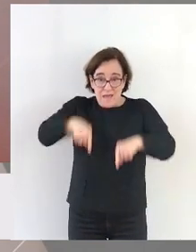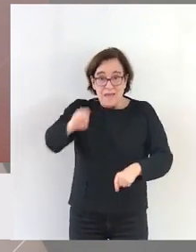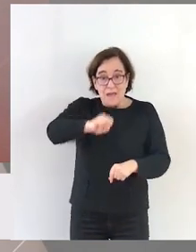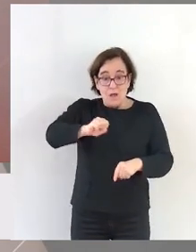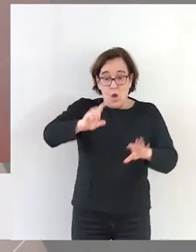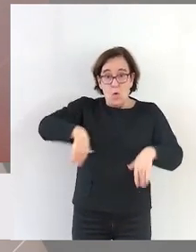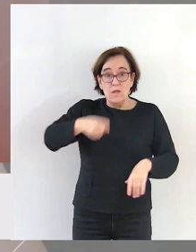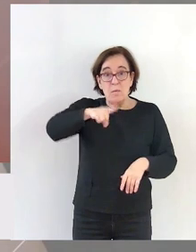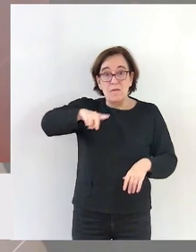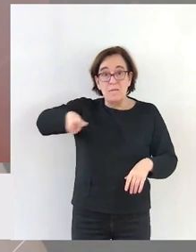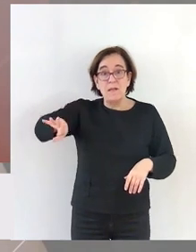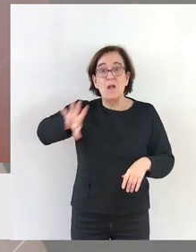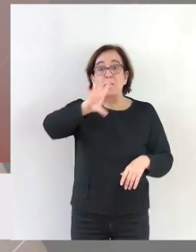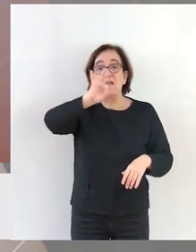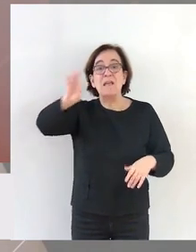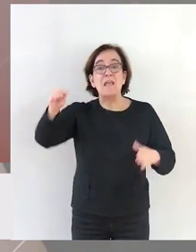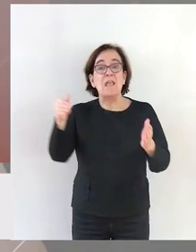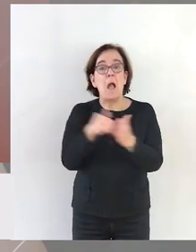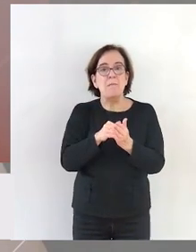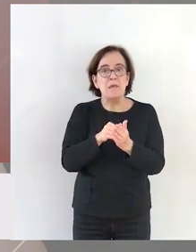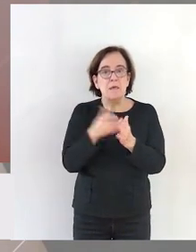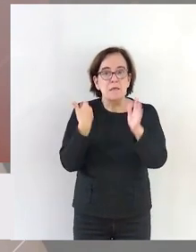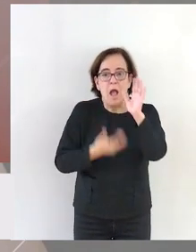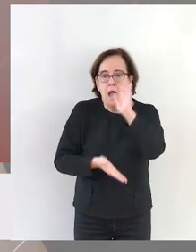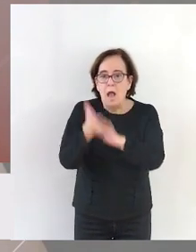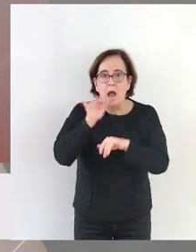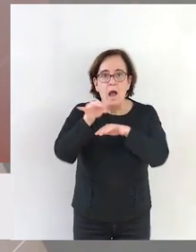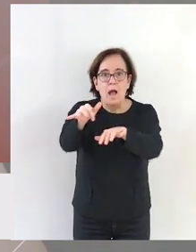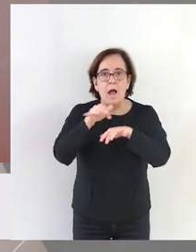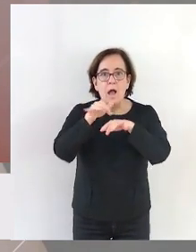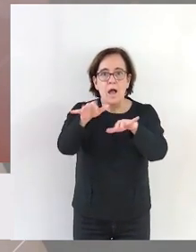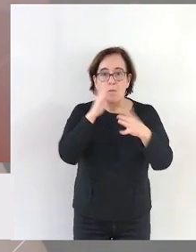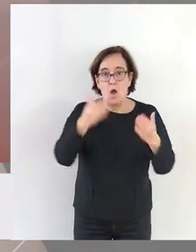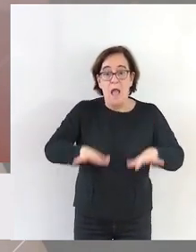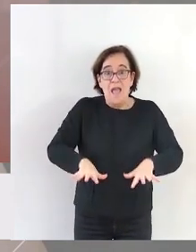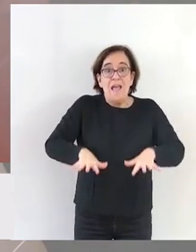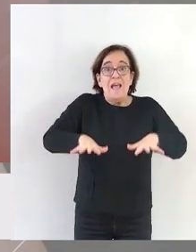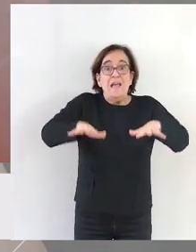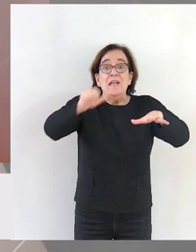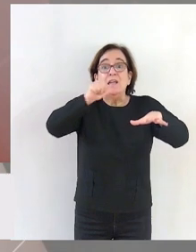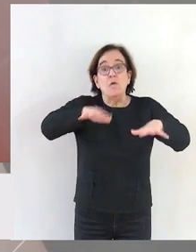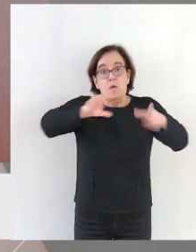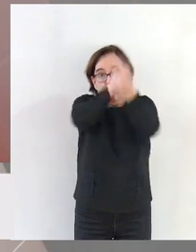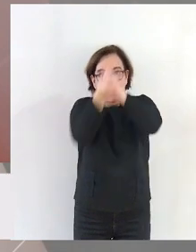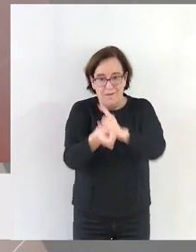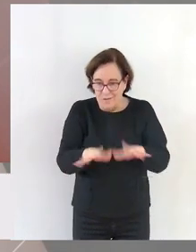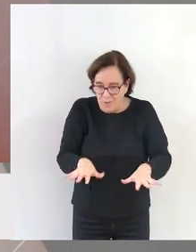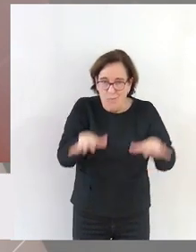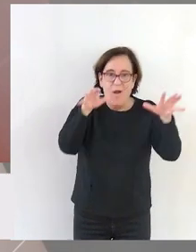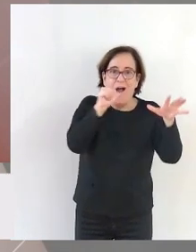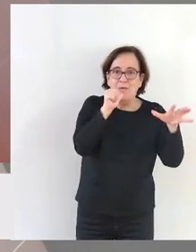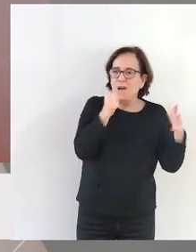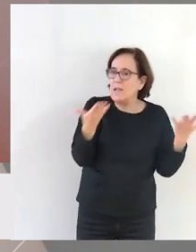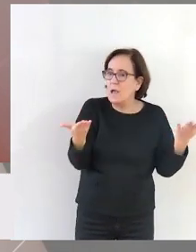los últimos meses ya llevamos más de 500,000 desplazados en somalia a causa de las inundaciones entonces eh nos damos